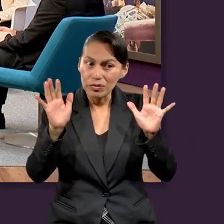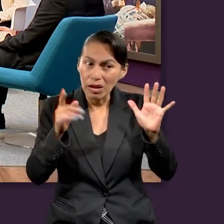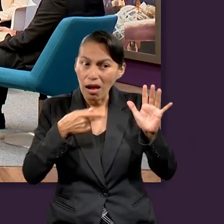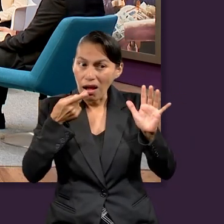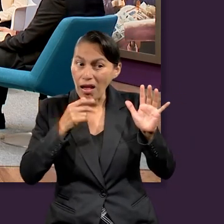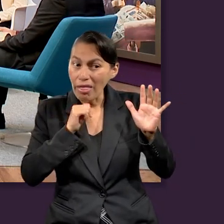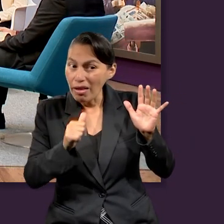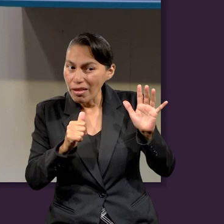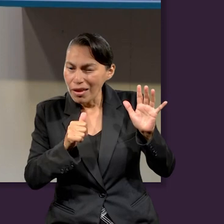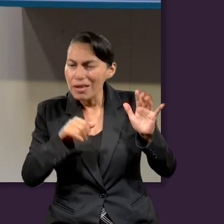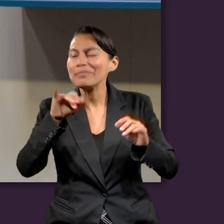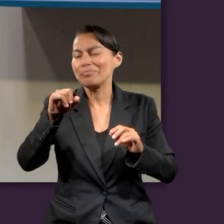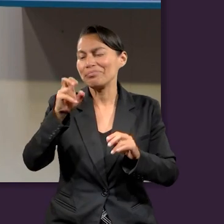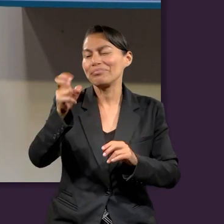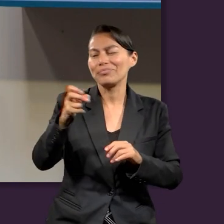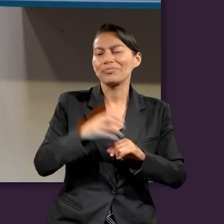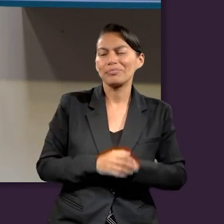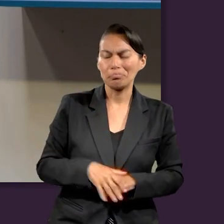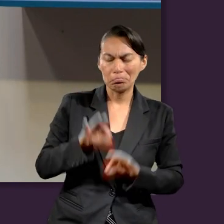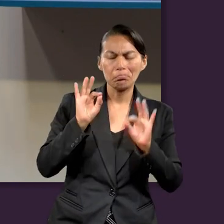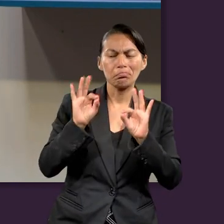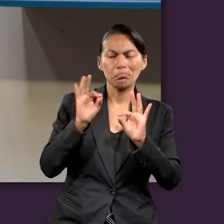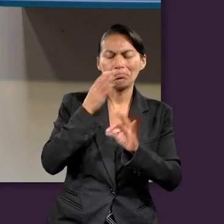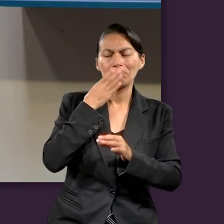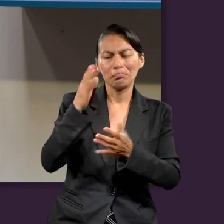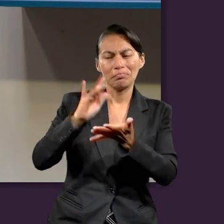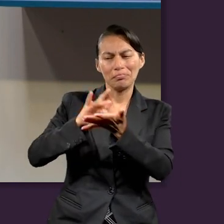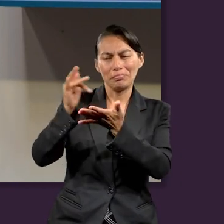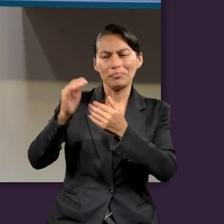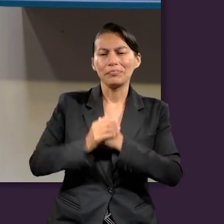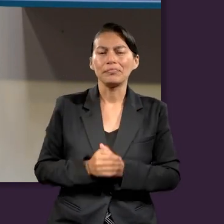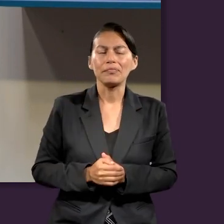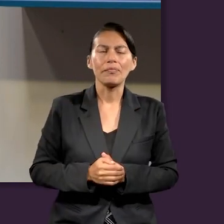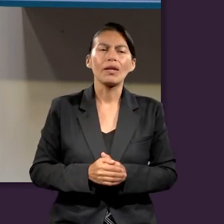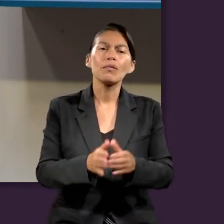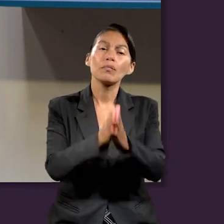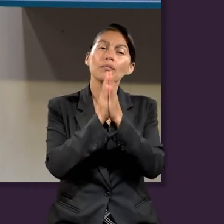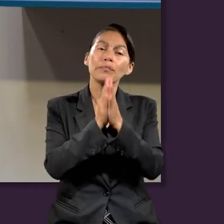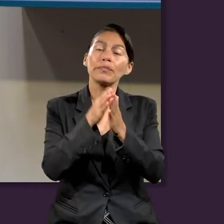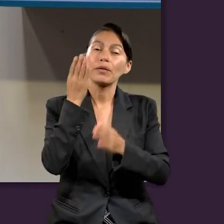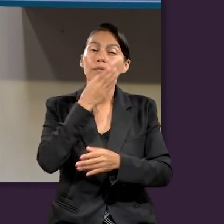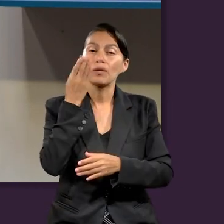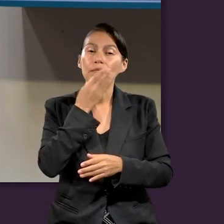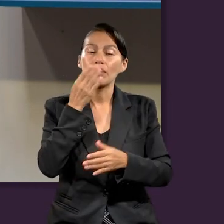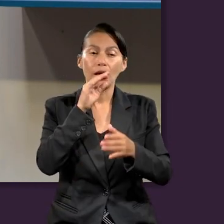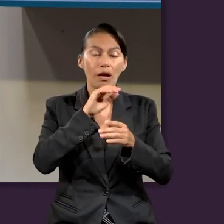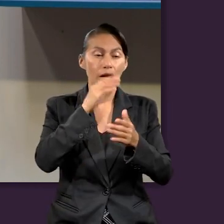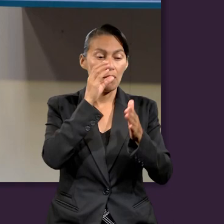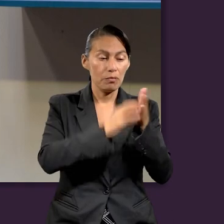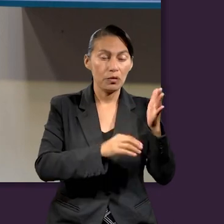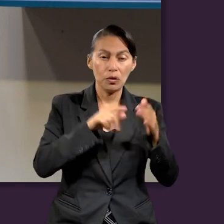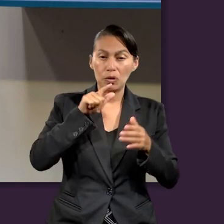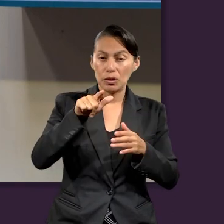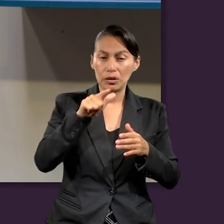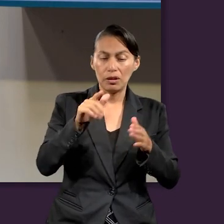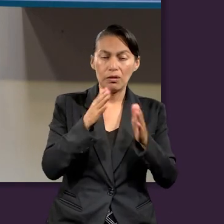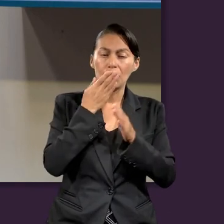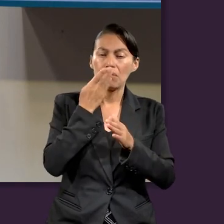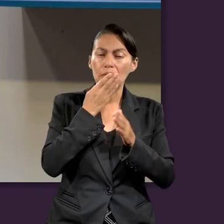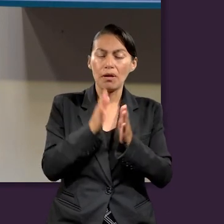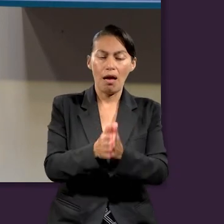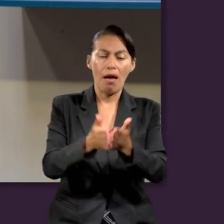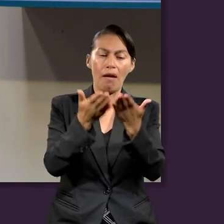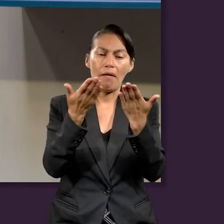gracias Eber. Los invito para que abramos nuestras Biblias en el libro de Apocalipsis, el capítulo 17, donde está registrado